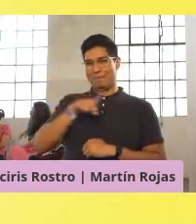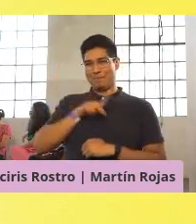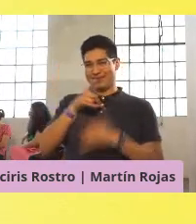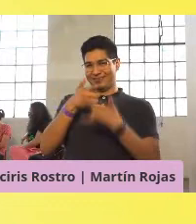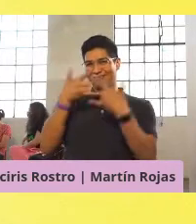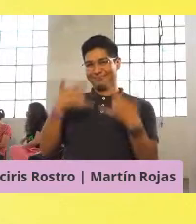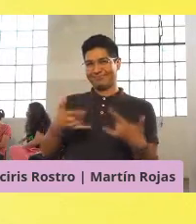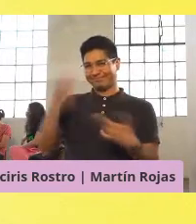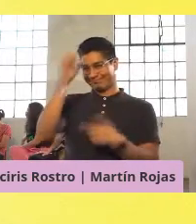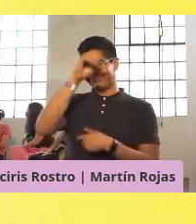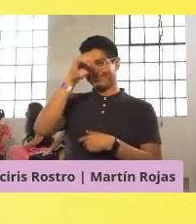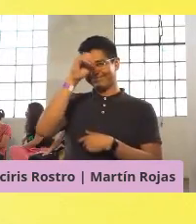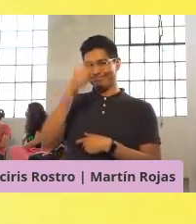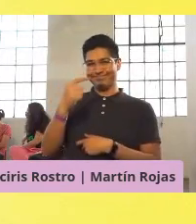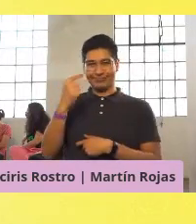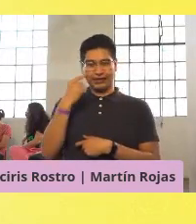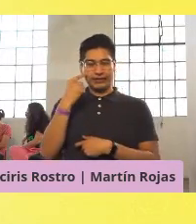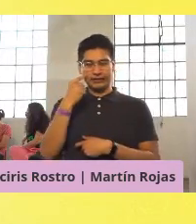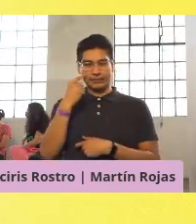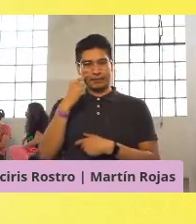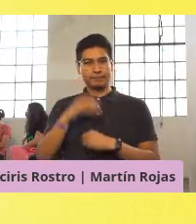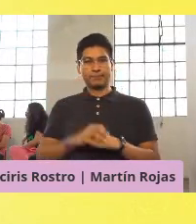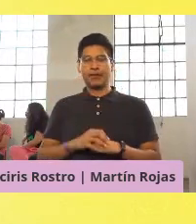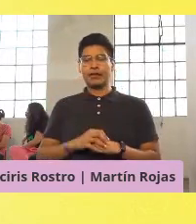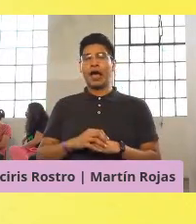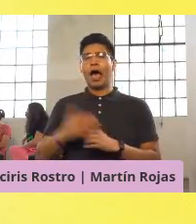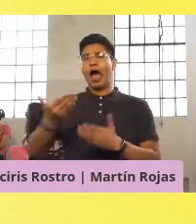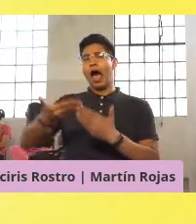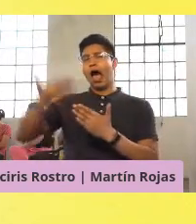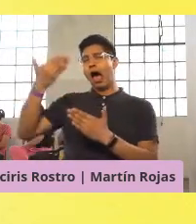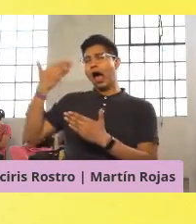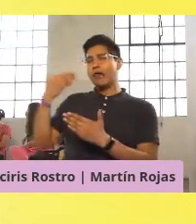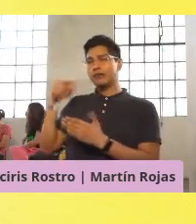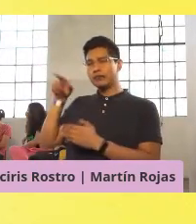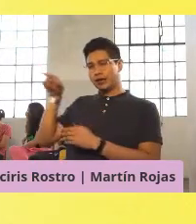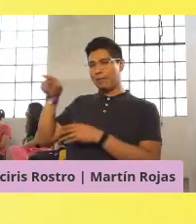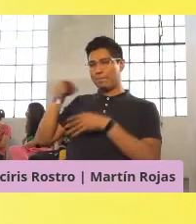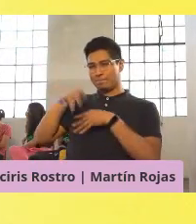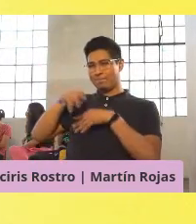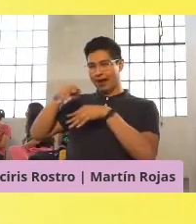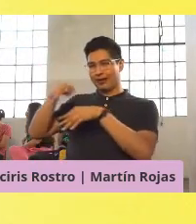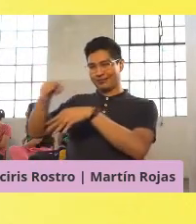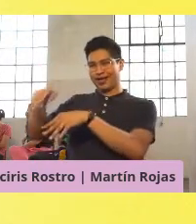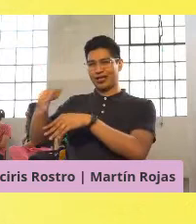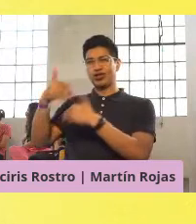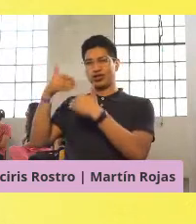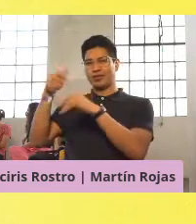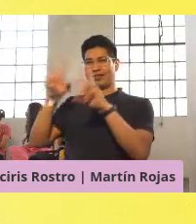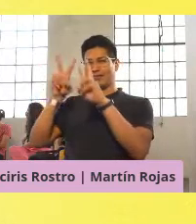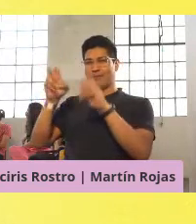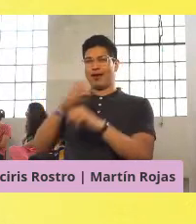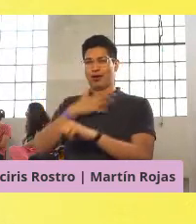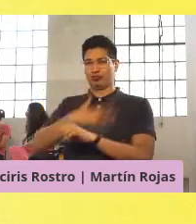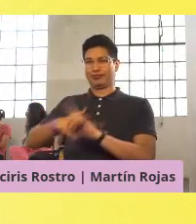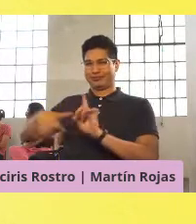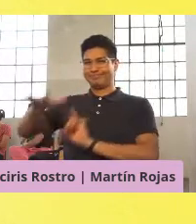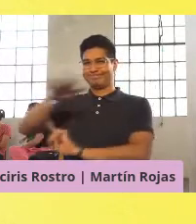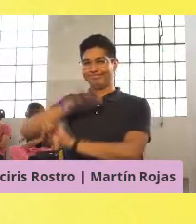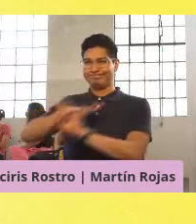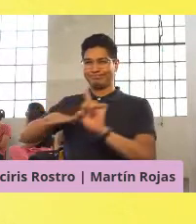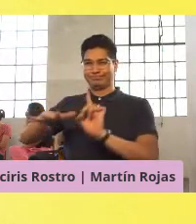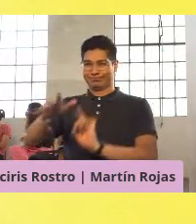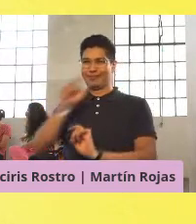que justo nos pasó después de una marcha de la injusticia climática. Íbamos en el contingente